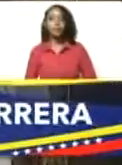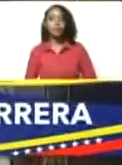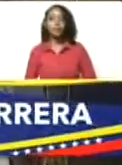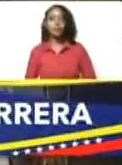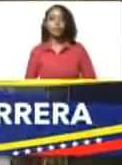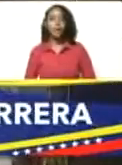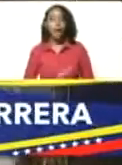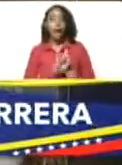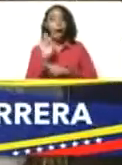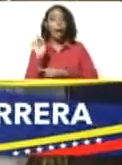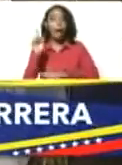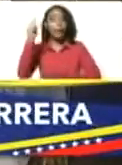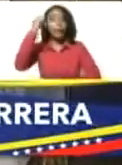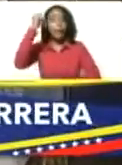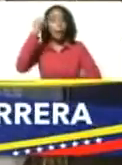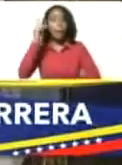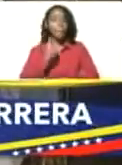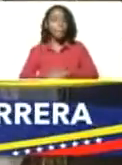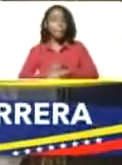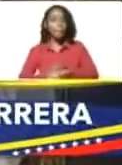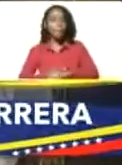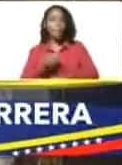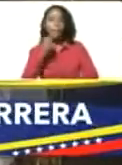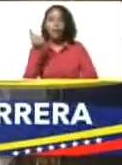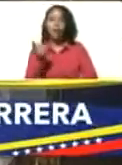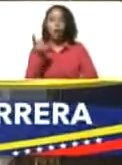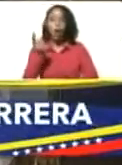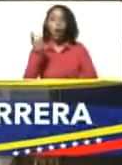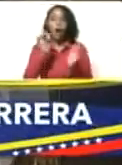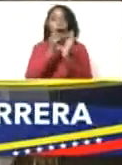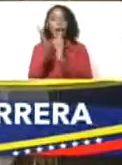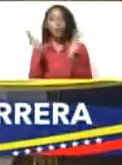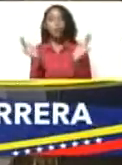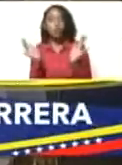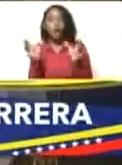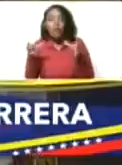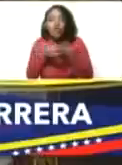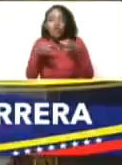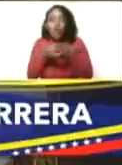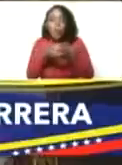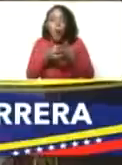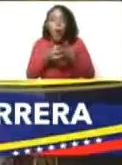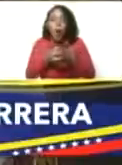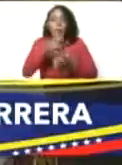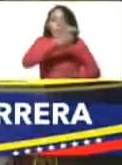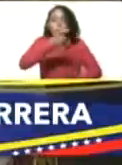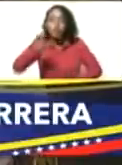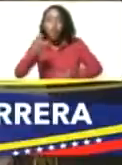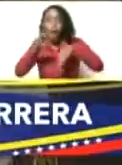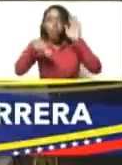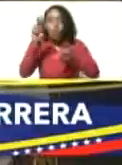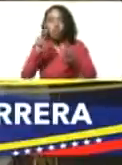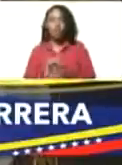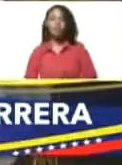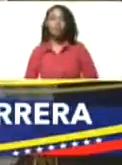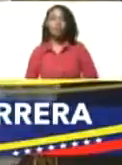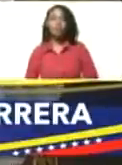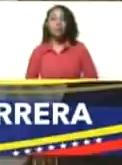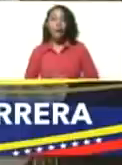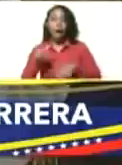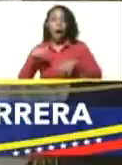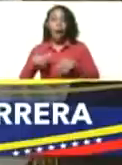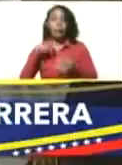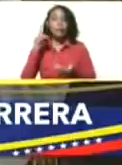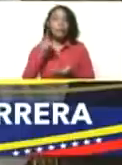En aquel tiempo dijo Jesús a sus discípulos: ha llegado la hora de que